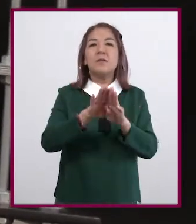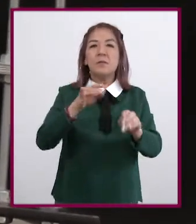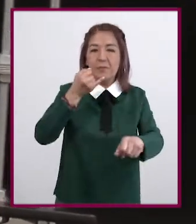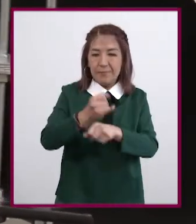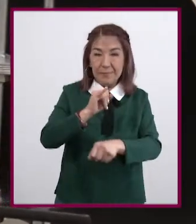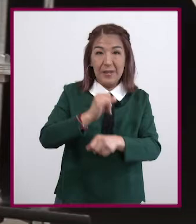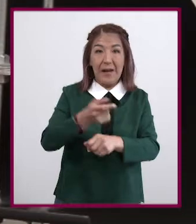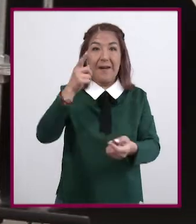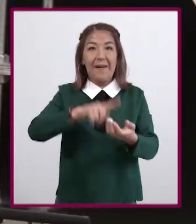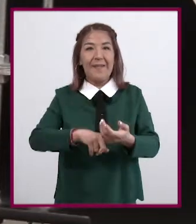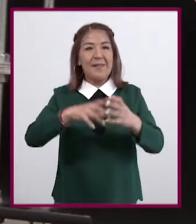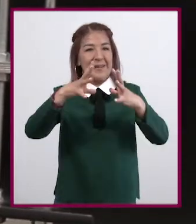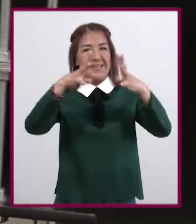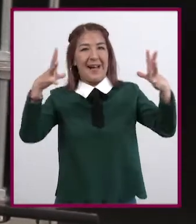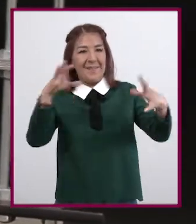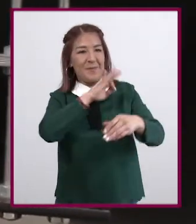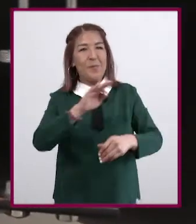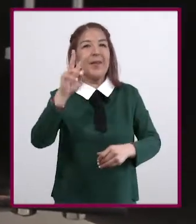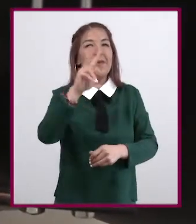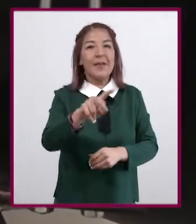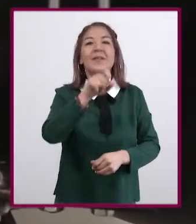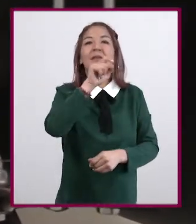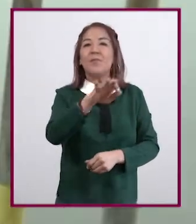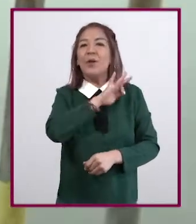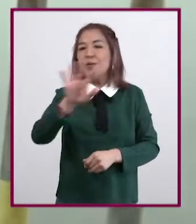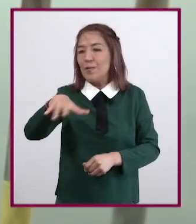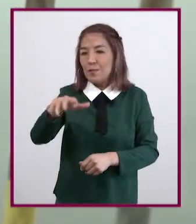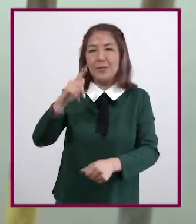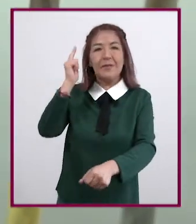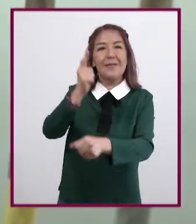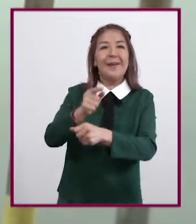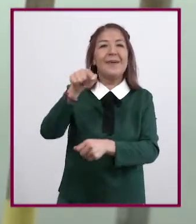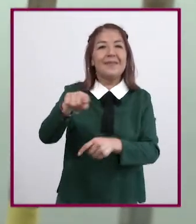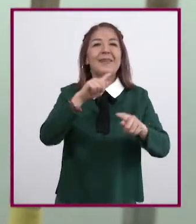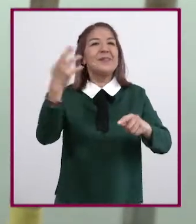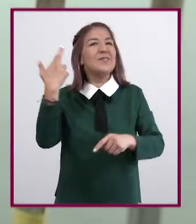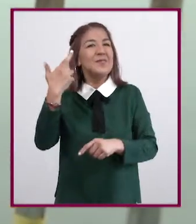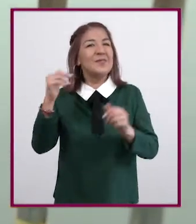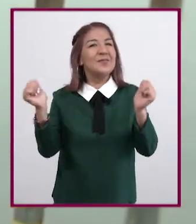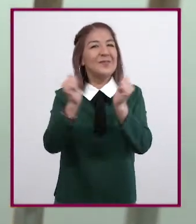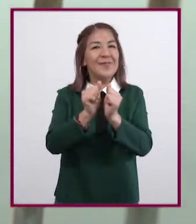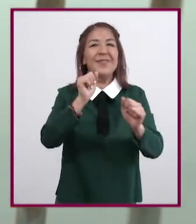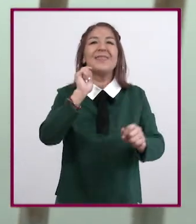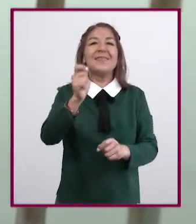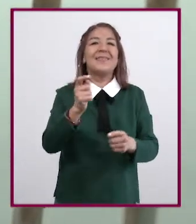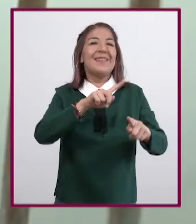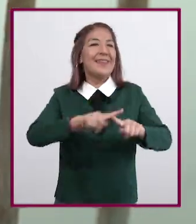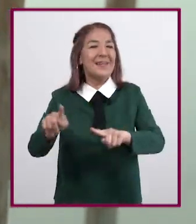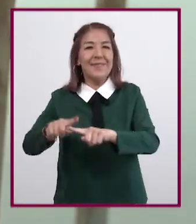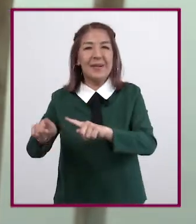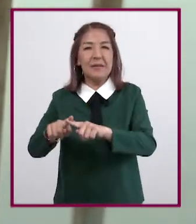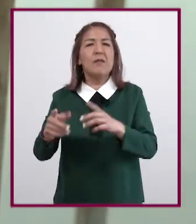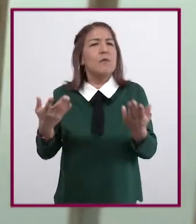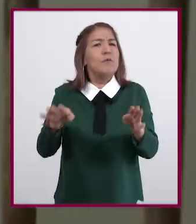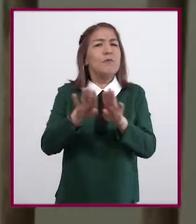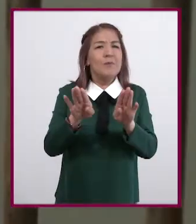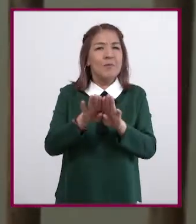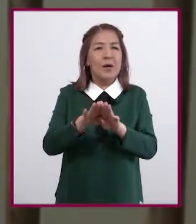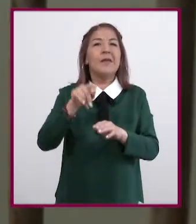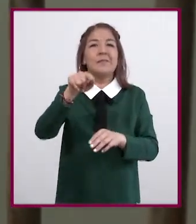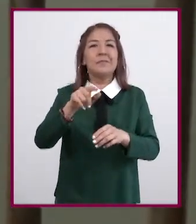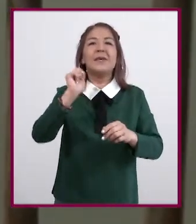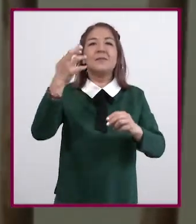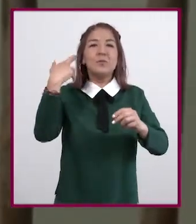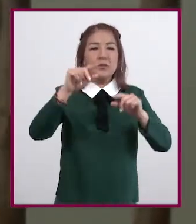porque sea grande y sea visible, sino que es un objeto que busca encontrar sonoridades distintas por medios puramente